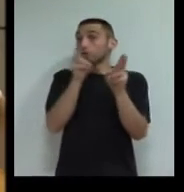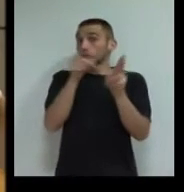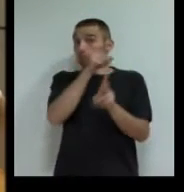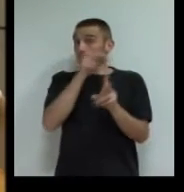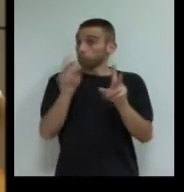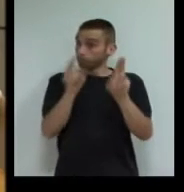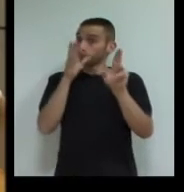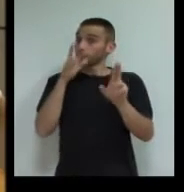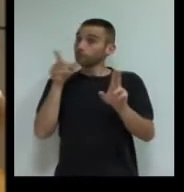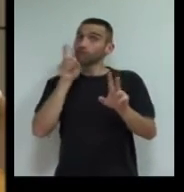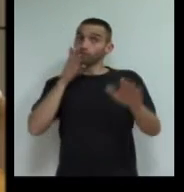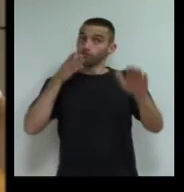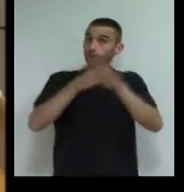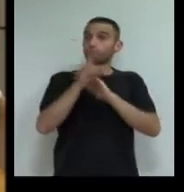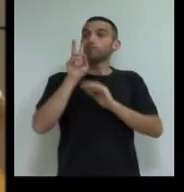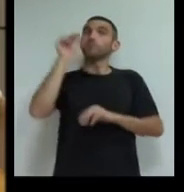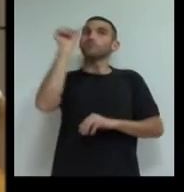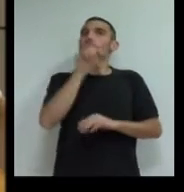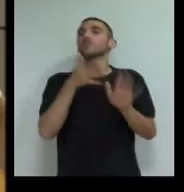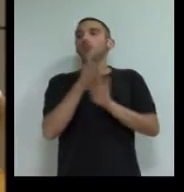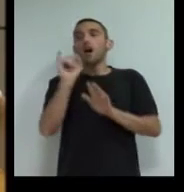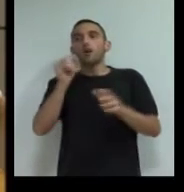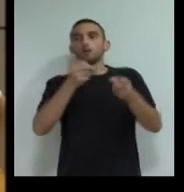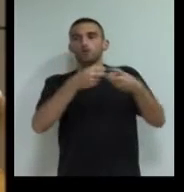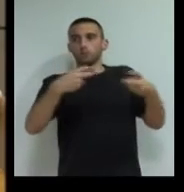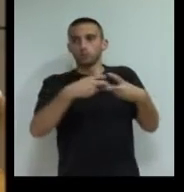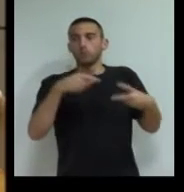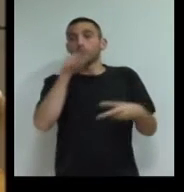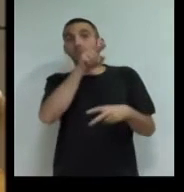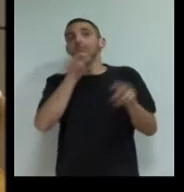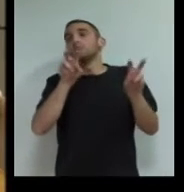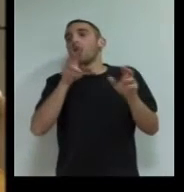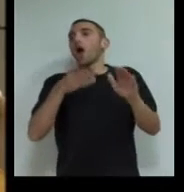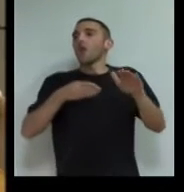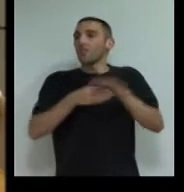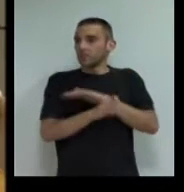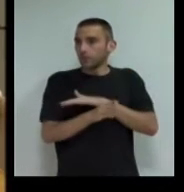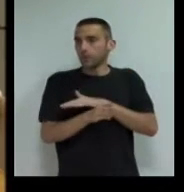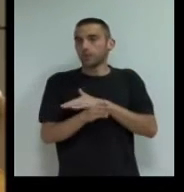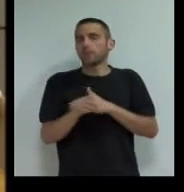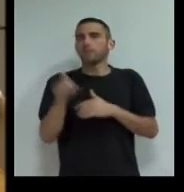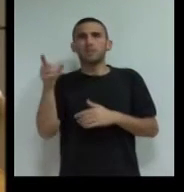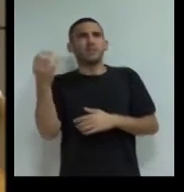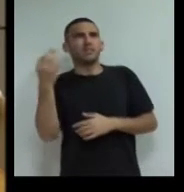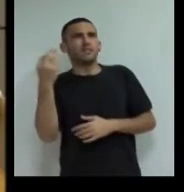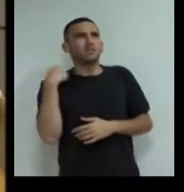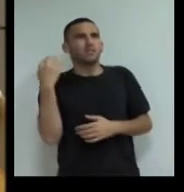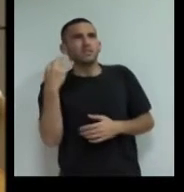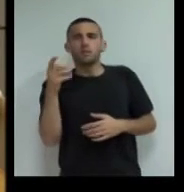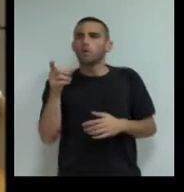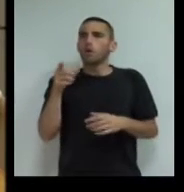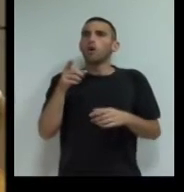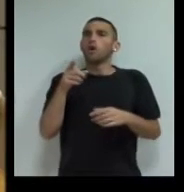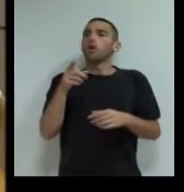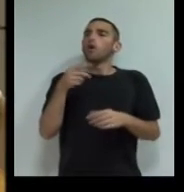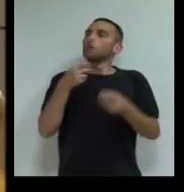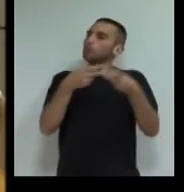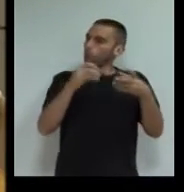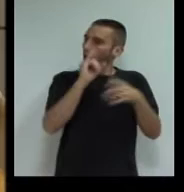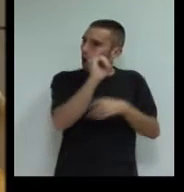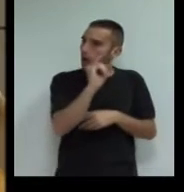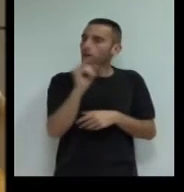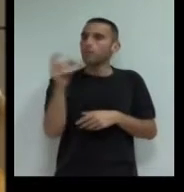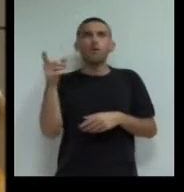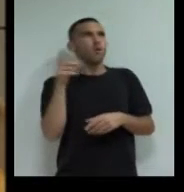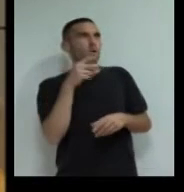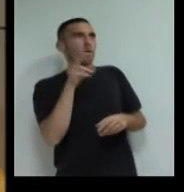están proyectando son accesibles, oiga, que esta sesión es accesible. ¿Y eso qué es? Que hay subtítulos, pero es en versión original, no,